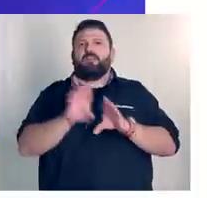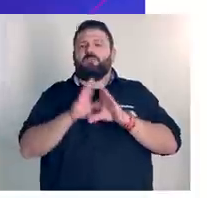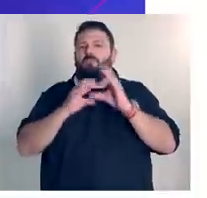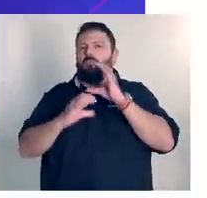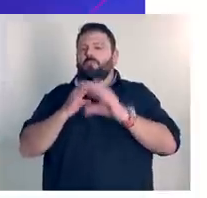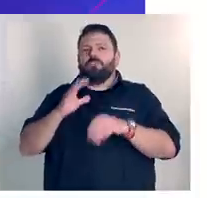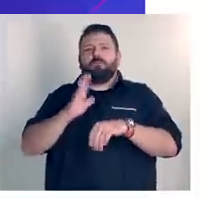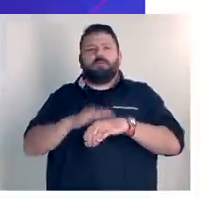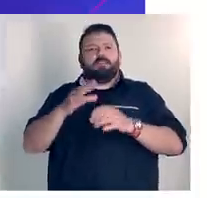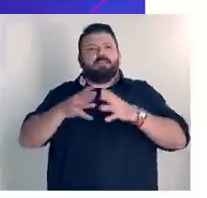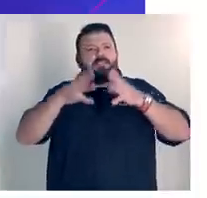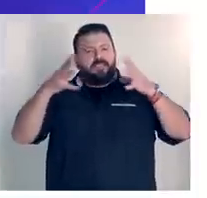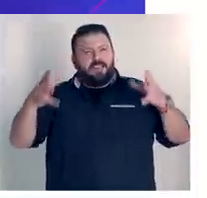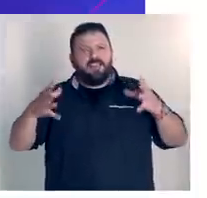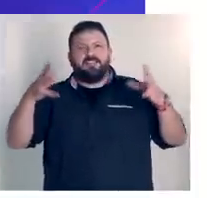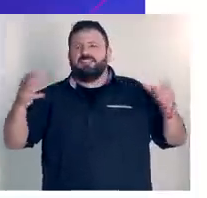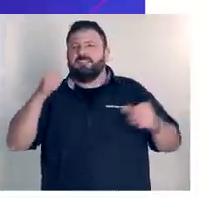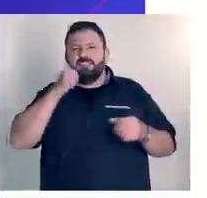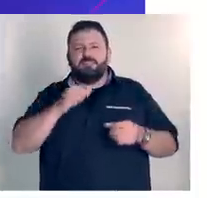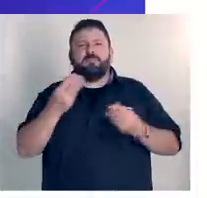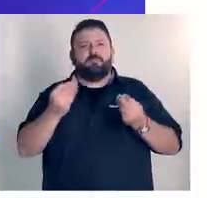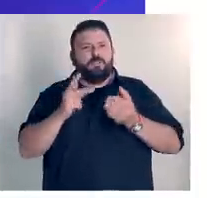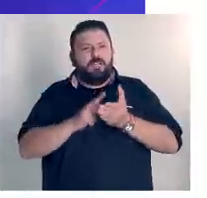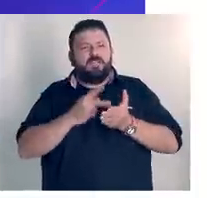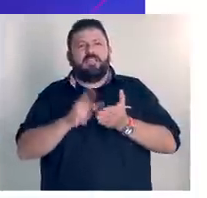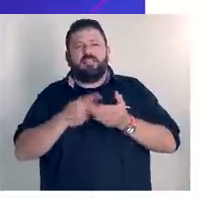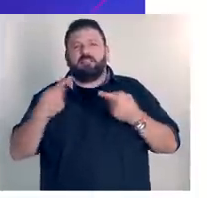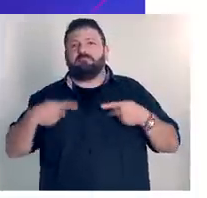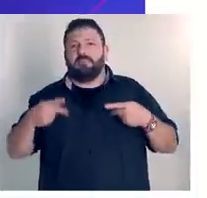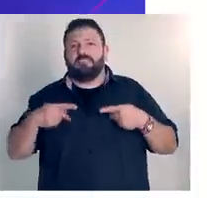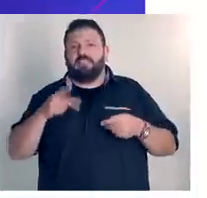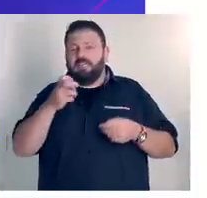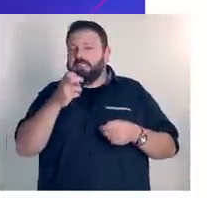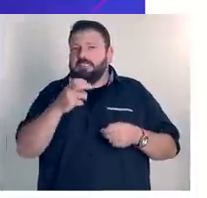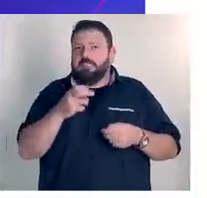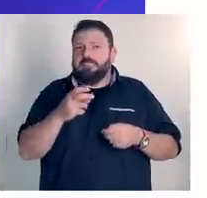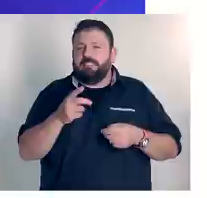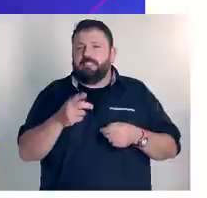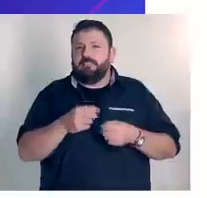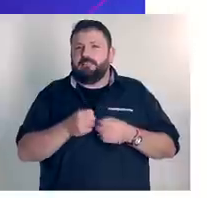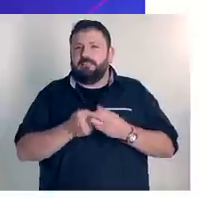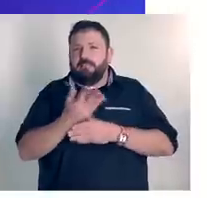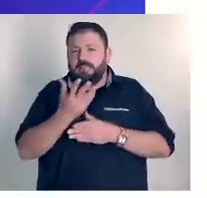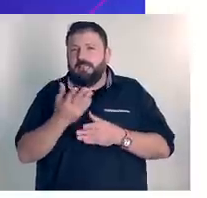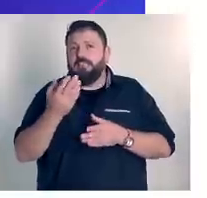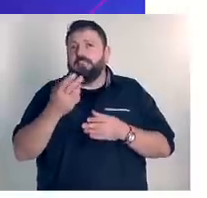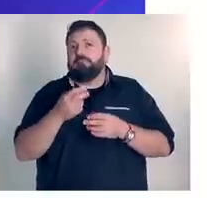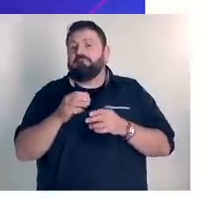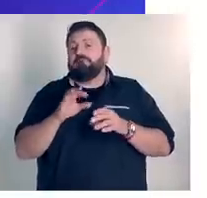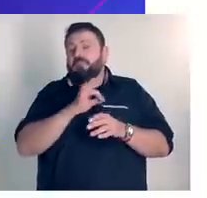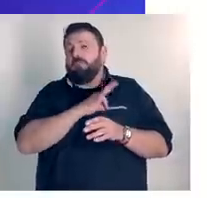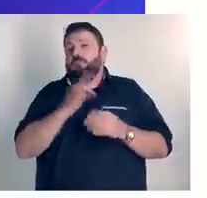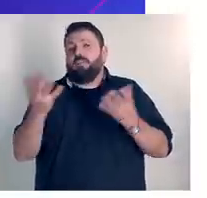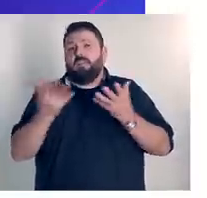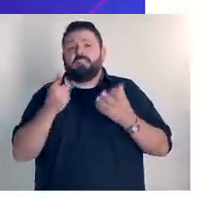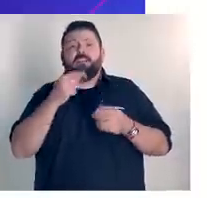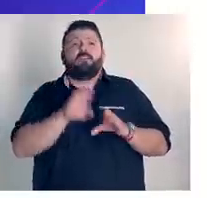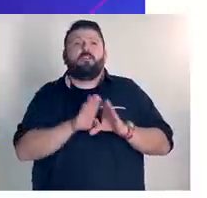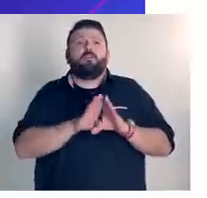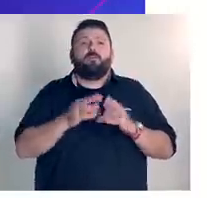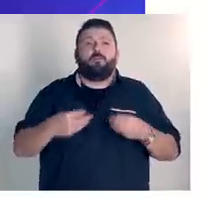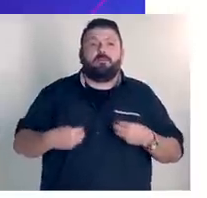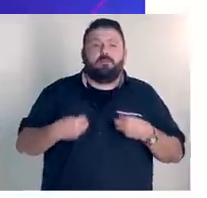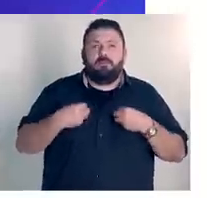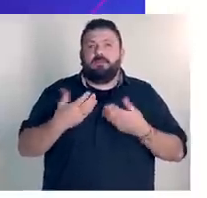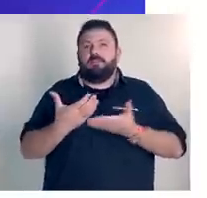zona de confort. Muchos se han visto obligadas a salir de esa forma de como tenía normalmente de vivir, de ganar, de tener sus